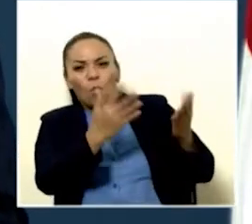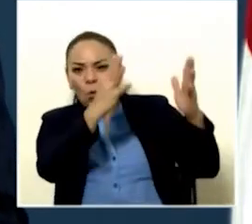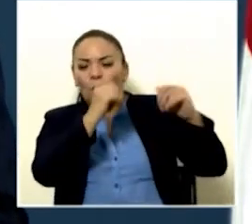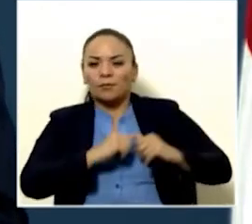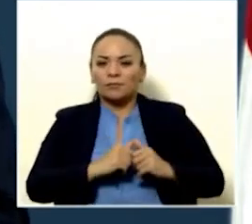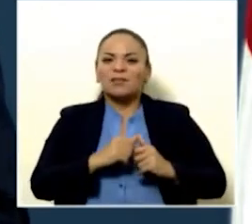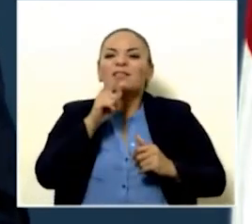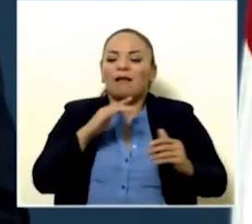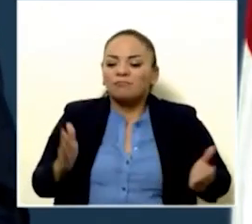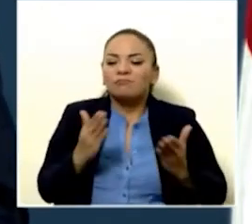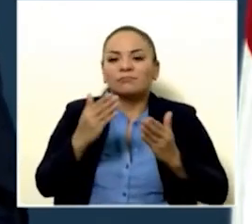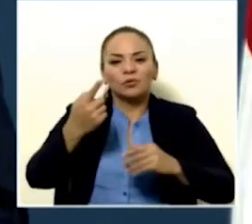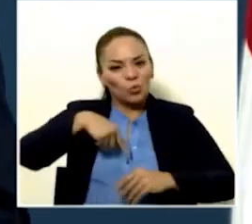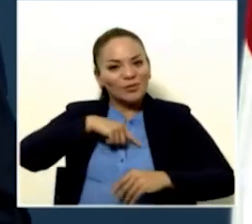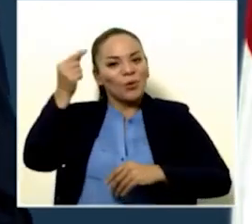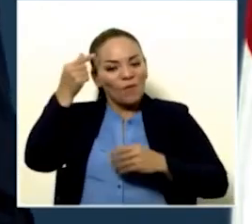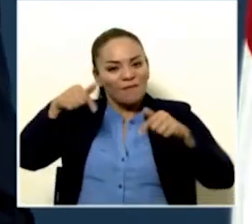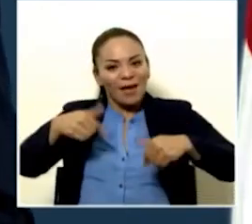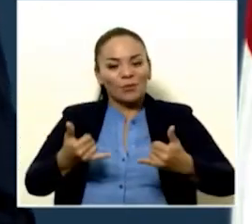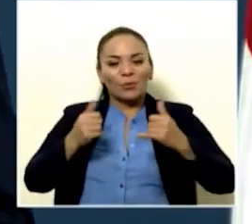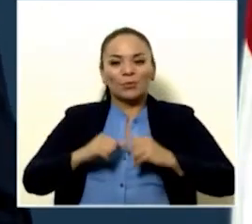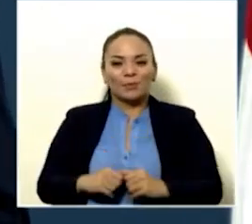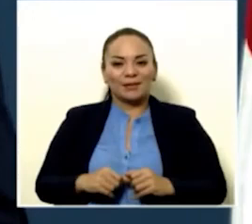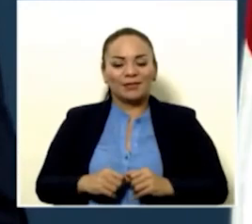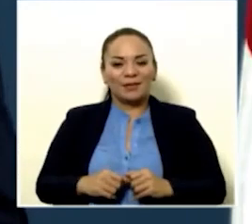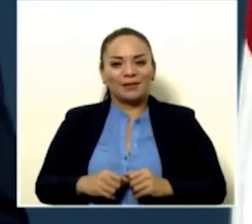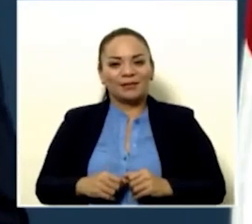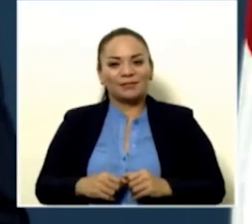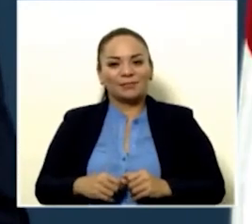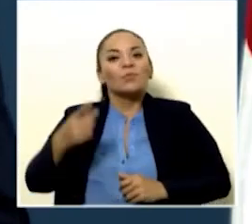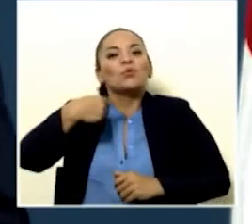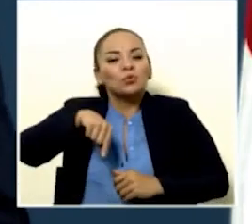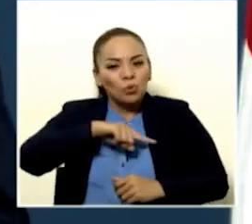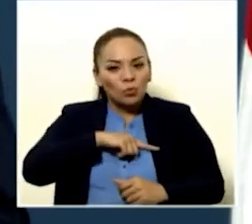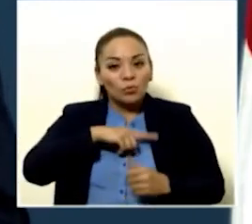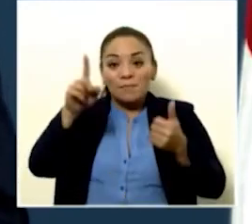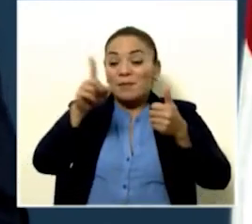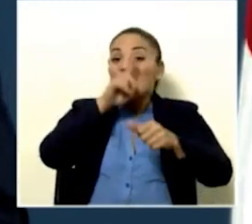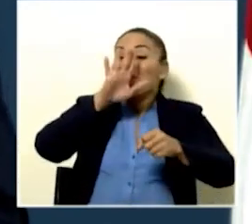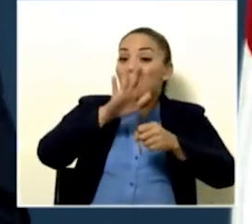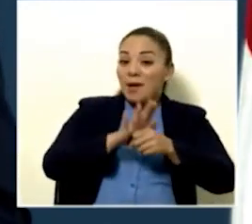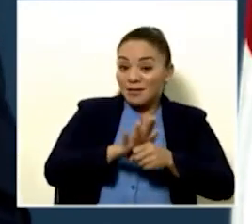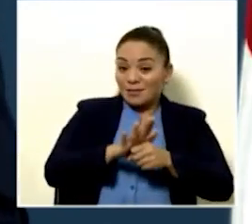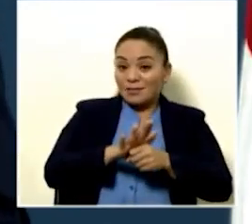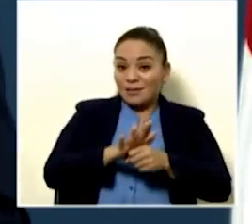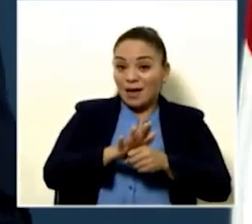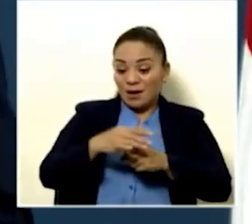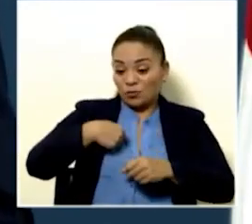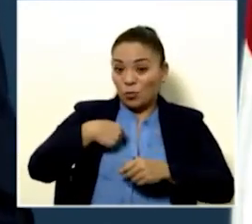este gobierno, que ha repetido su primera promesa como presidente de la República de